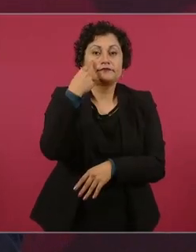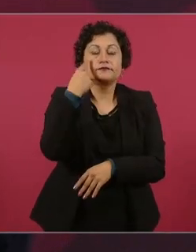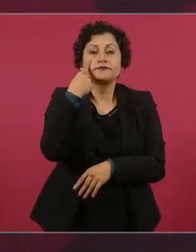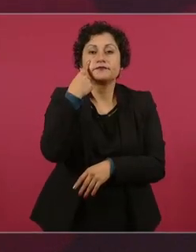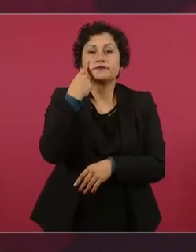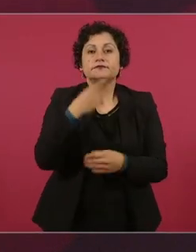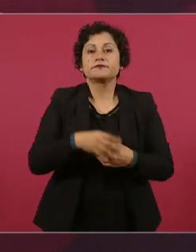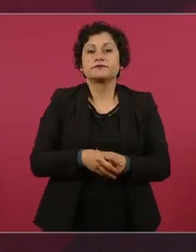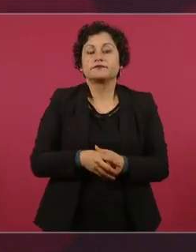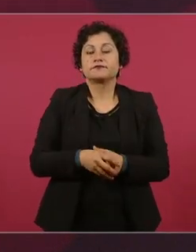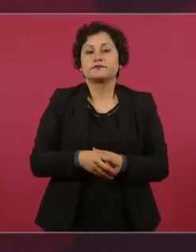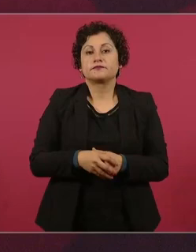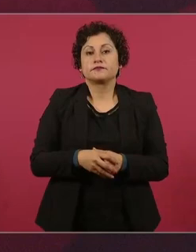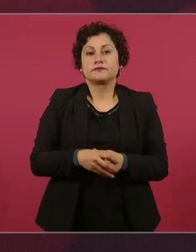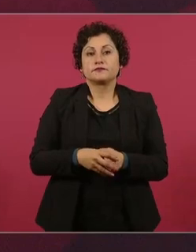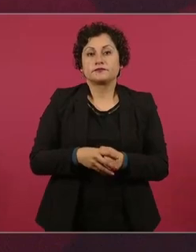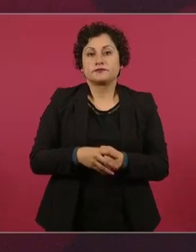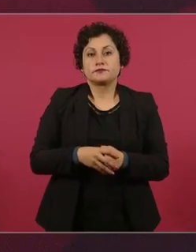¿Cómo